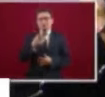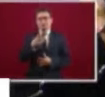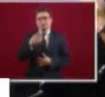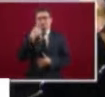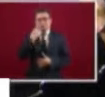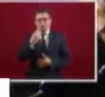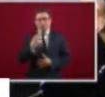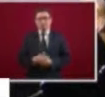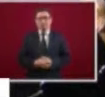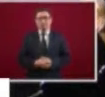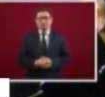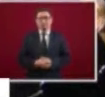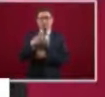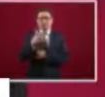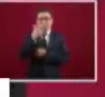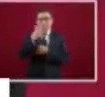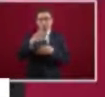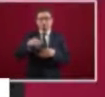al menos antes de las 2 de la tarde, ¿no?